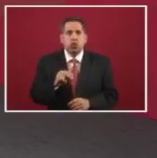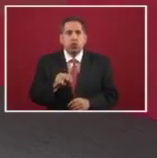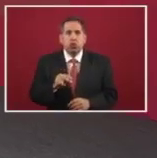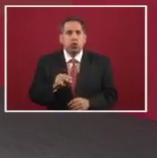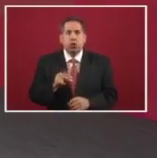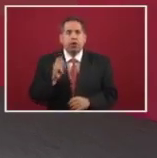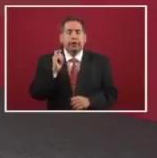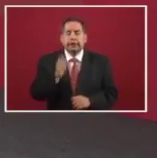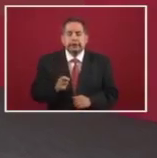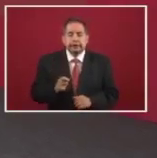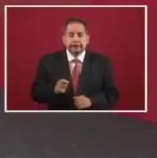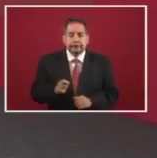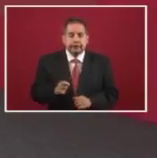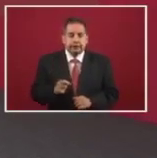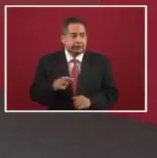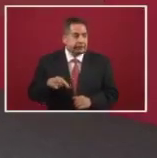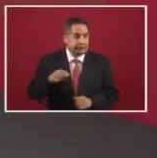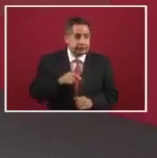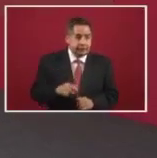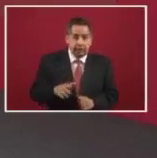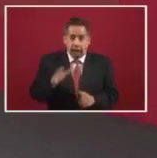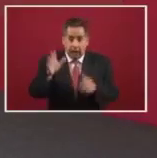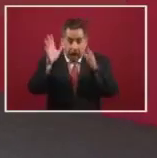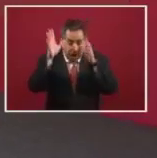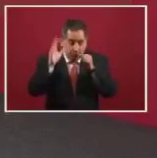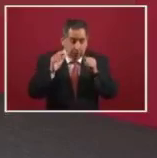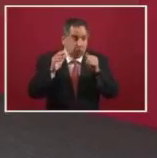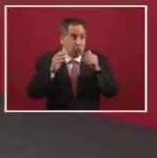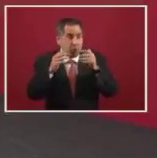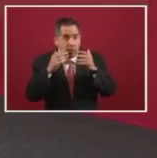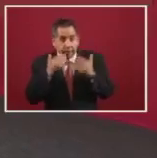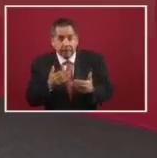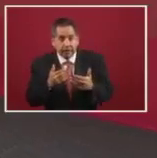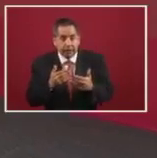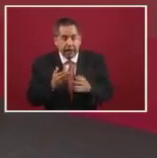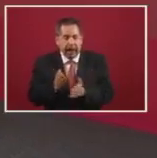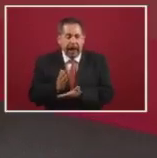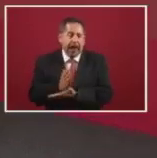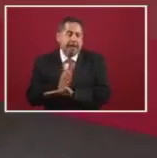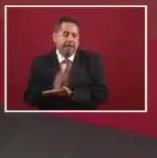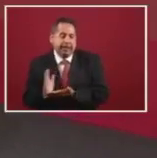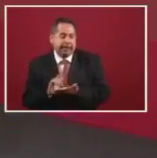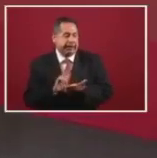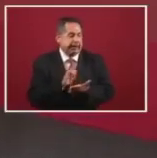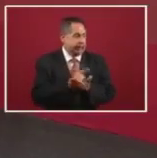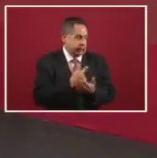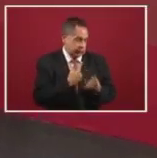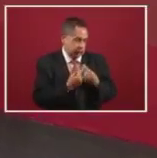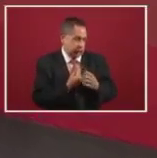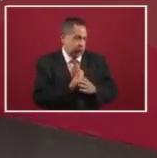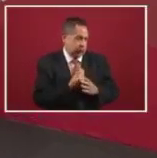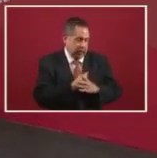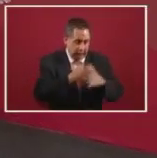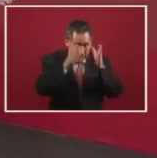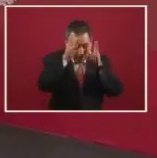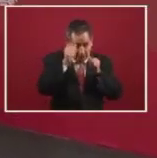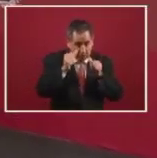son acuerdos, vamos a decir, extralegales o